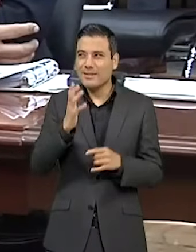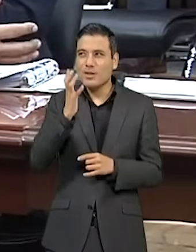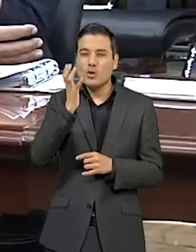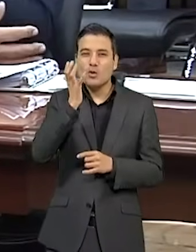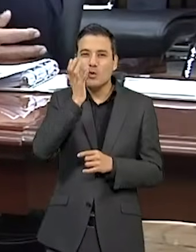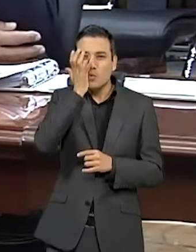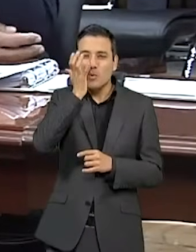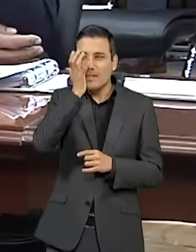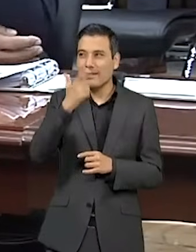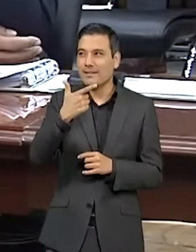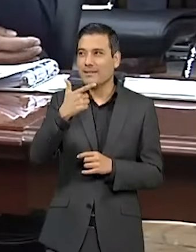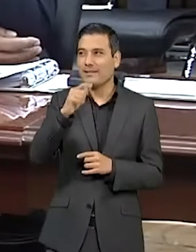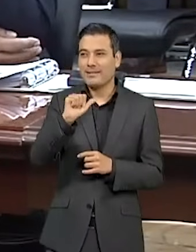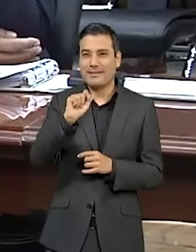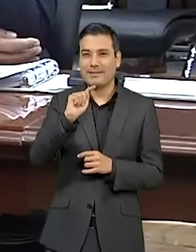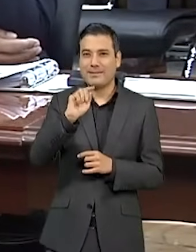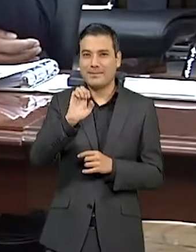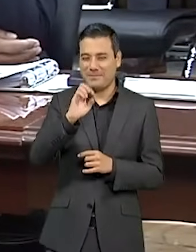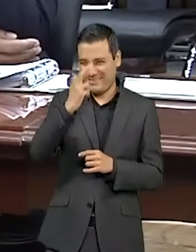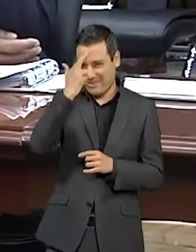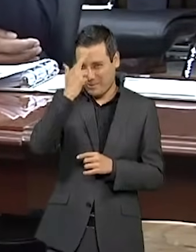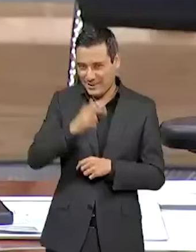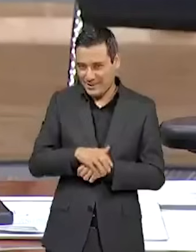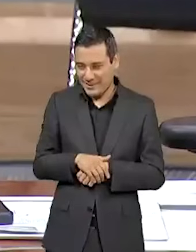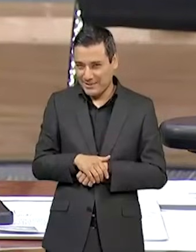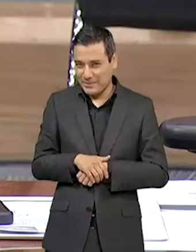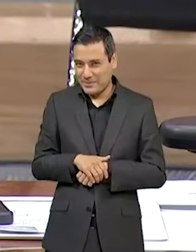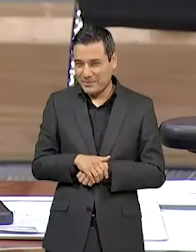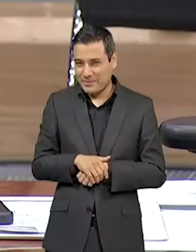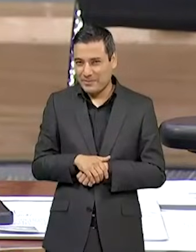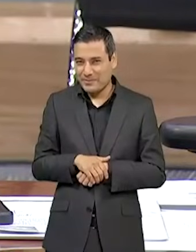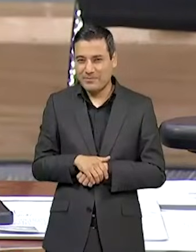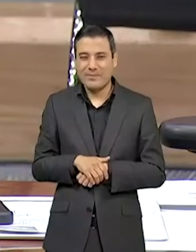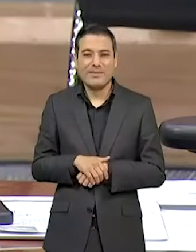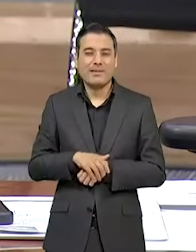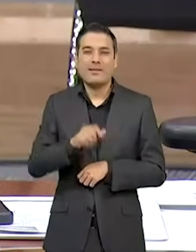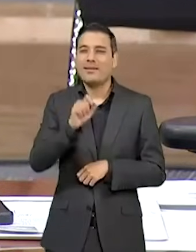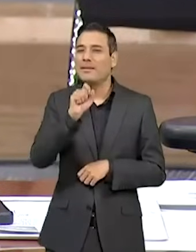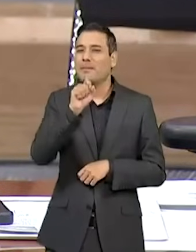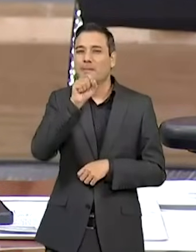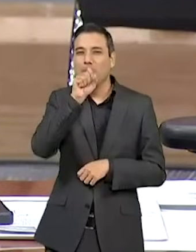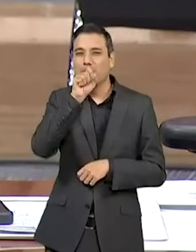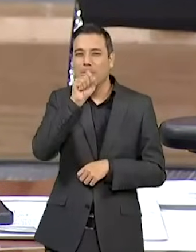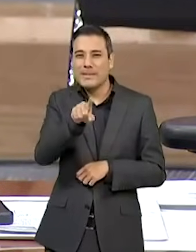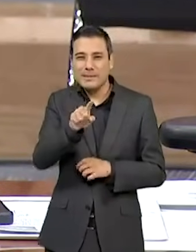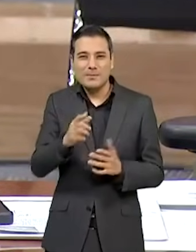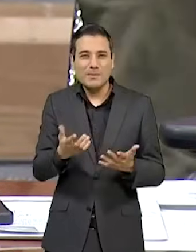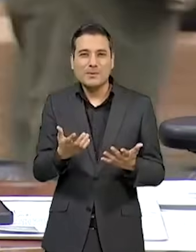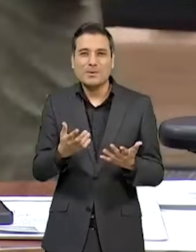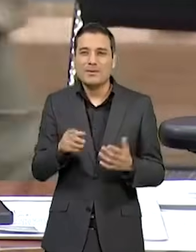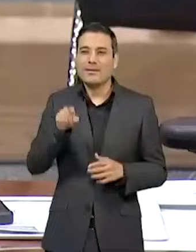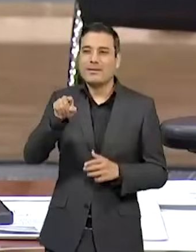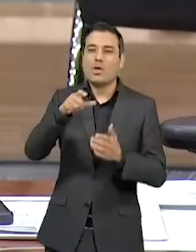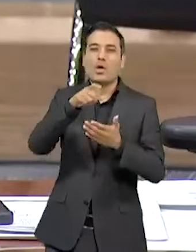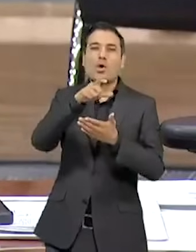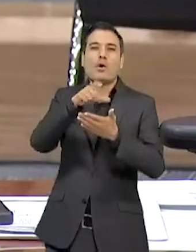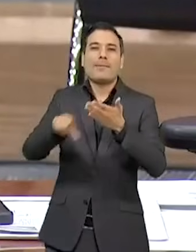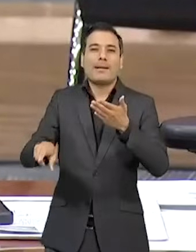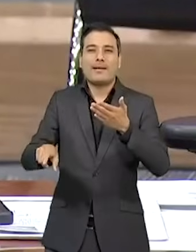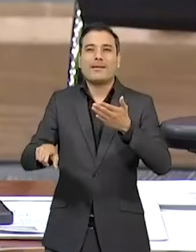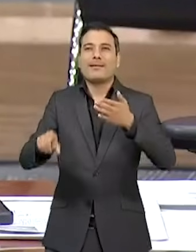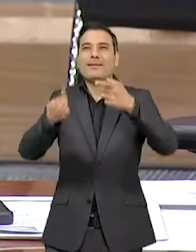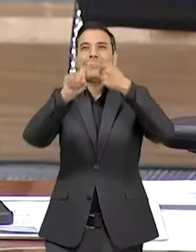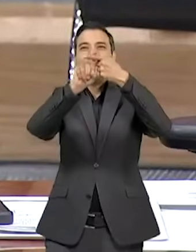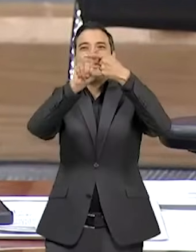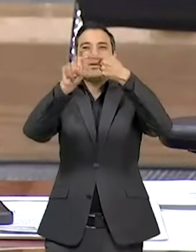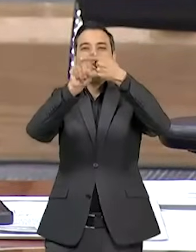señor representante? Y ya ni digo de las cortinas a control remoto con